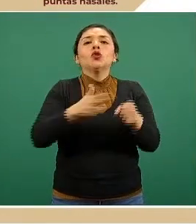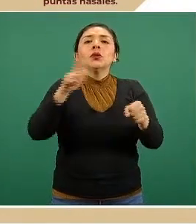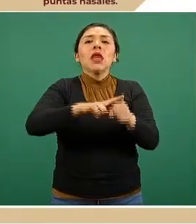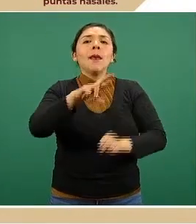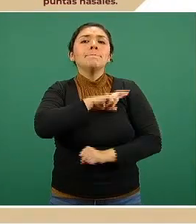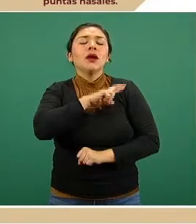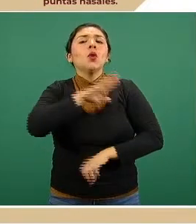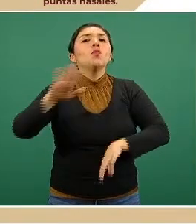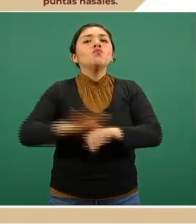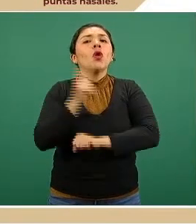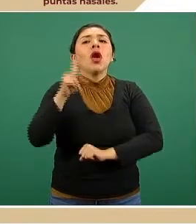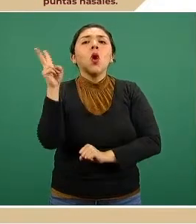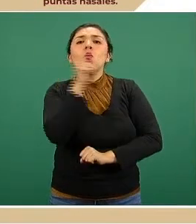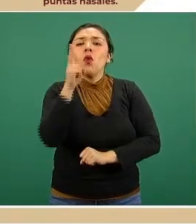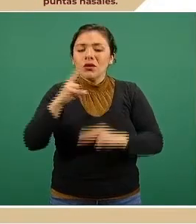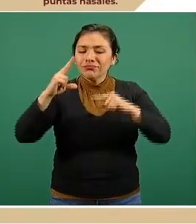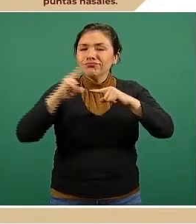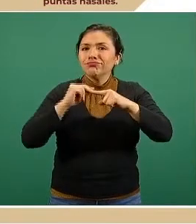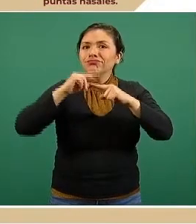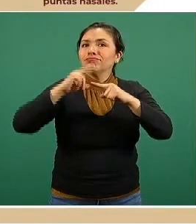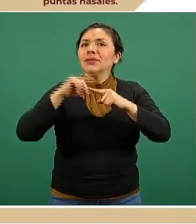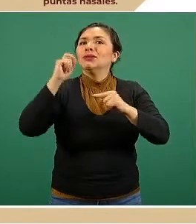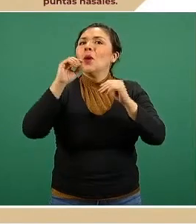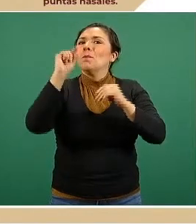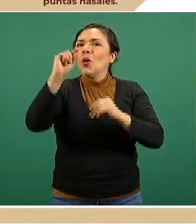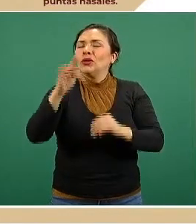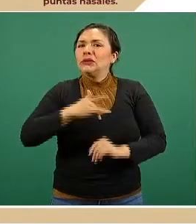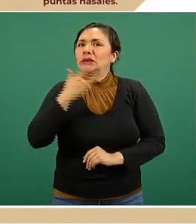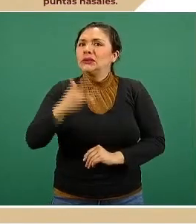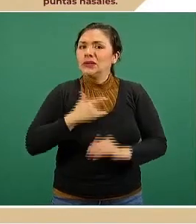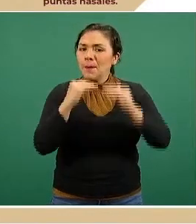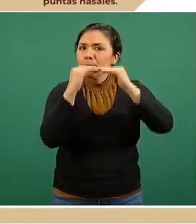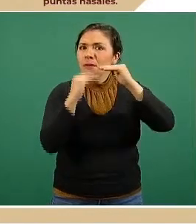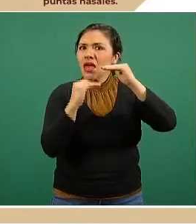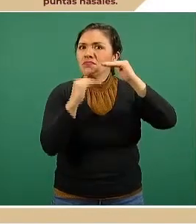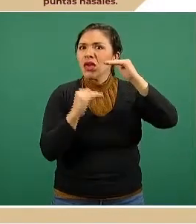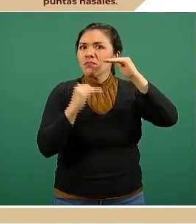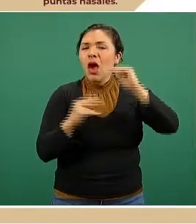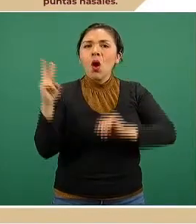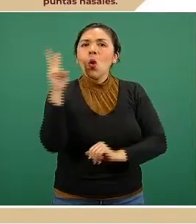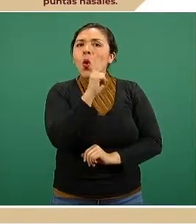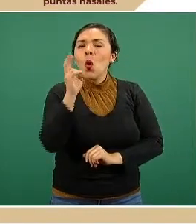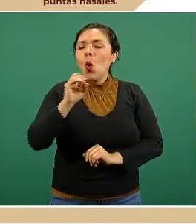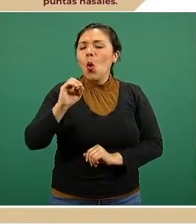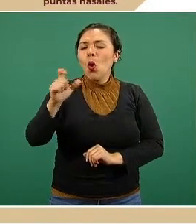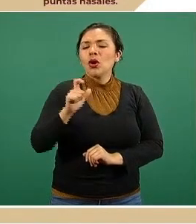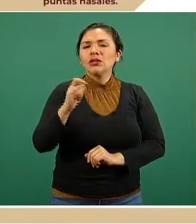que en la oximetría estaba presentando lo que se puede considerar ya una desaturación de un